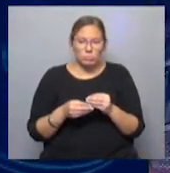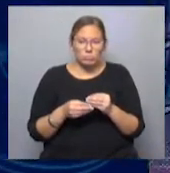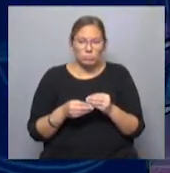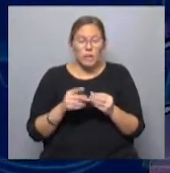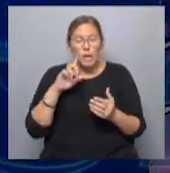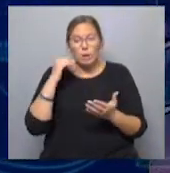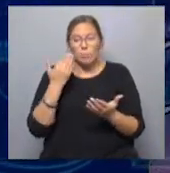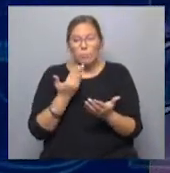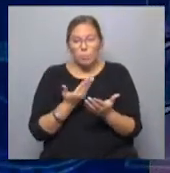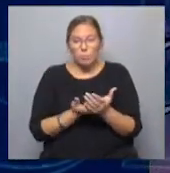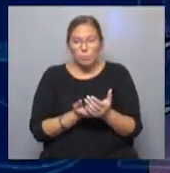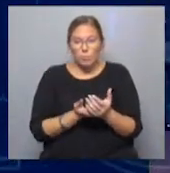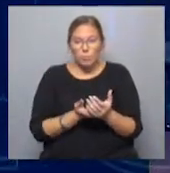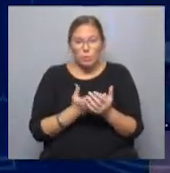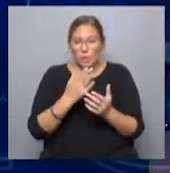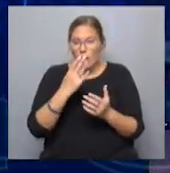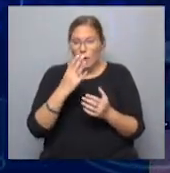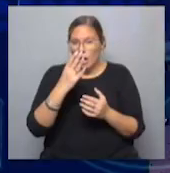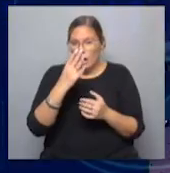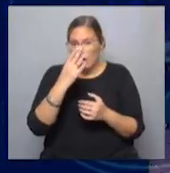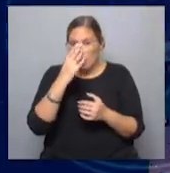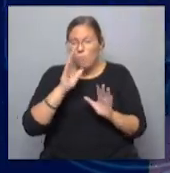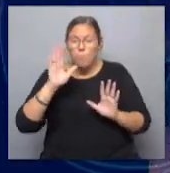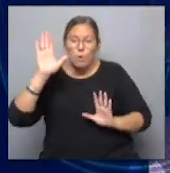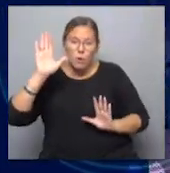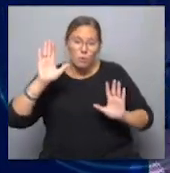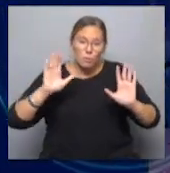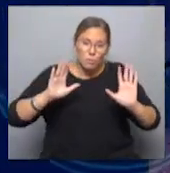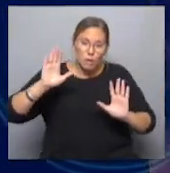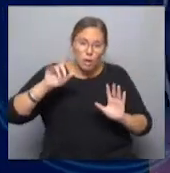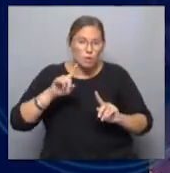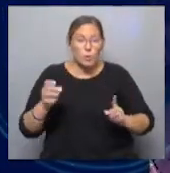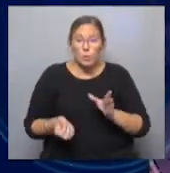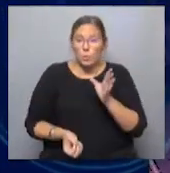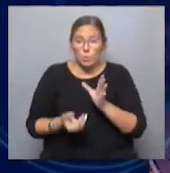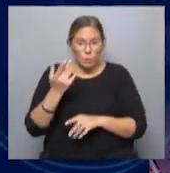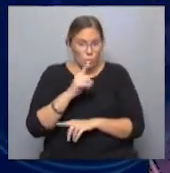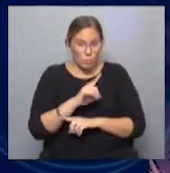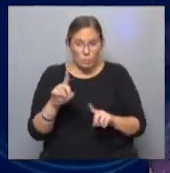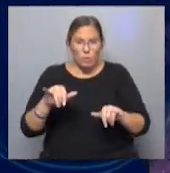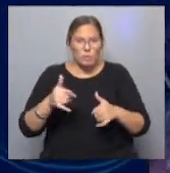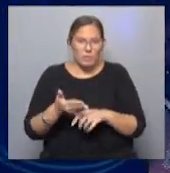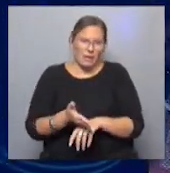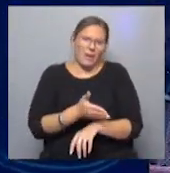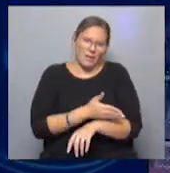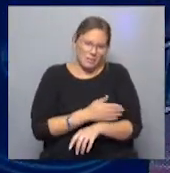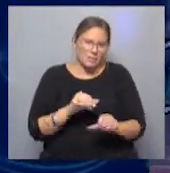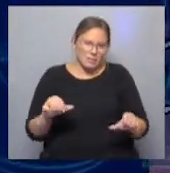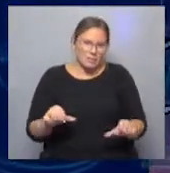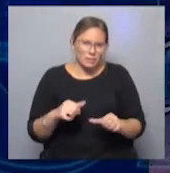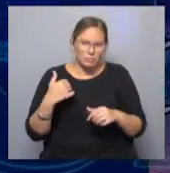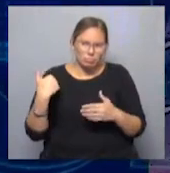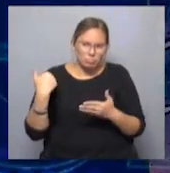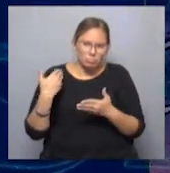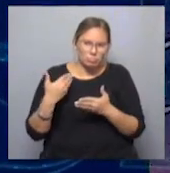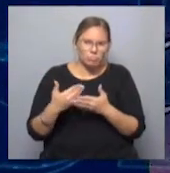la propuesta de la murga, que no es nada nuevo, esto es algo que ya se venía haciendo.